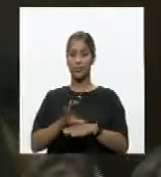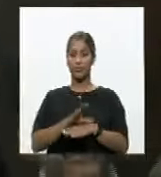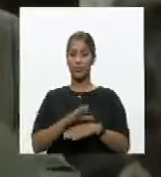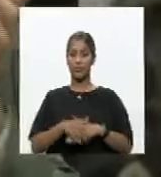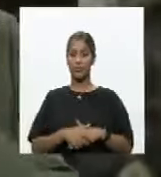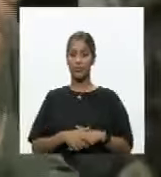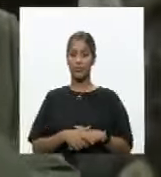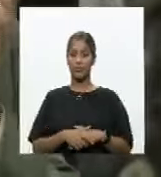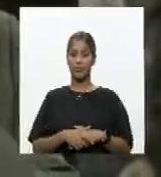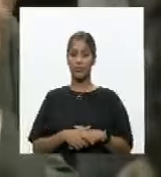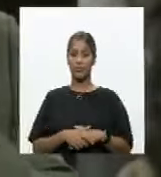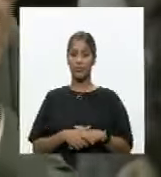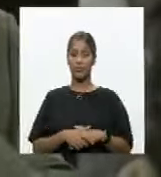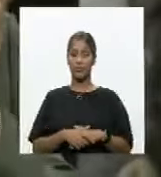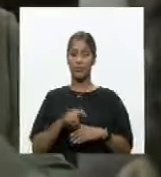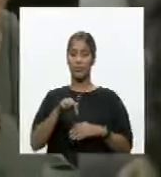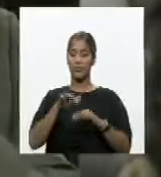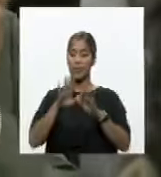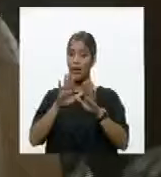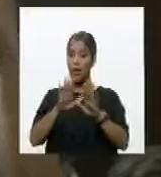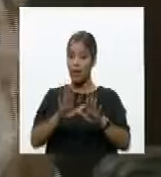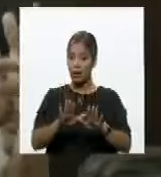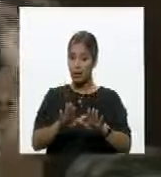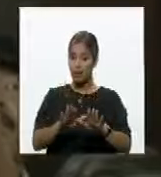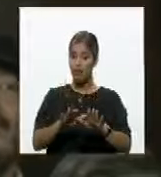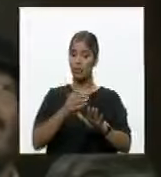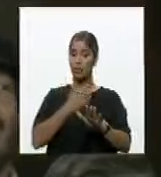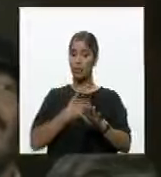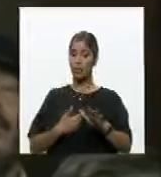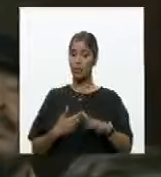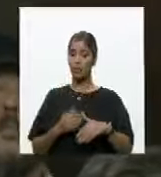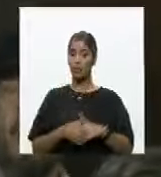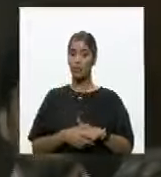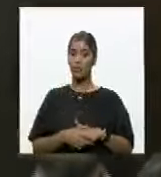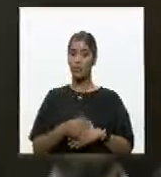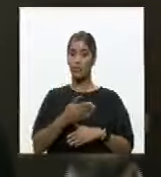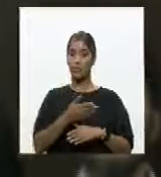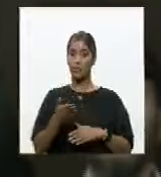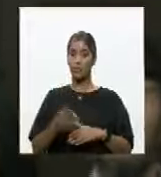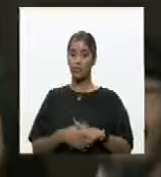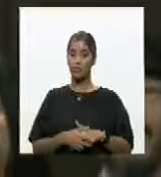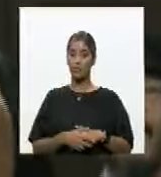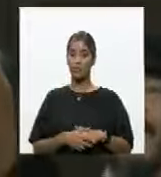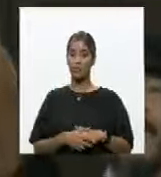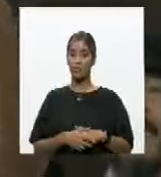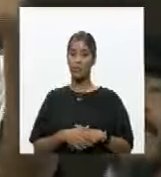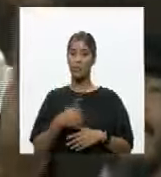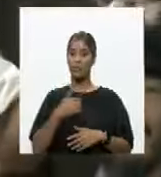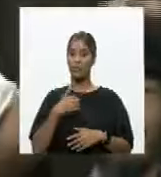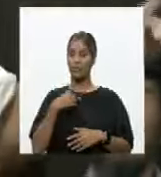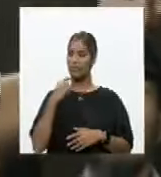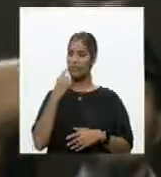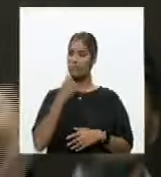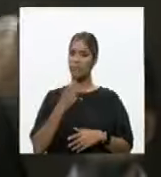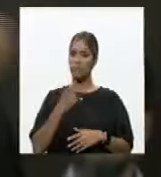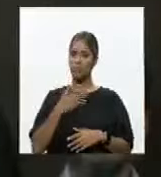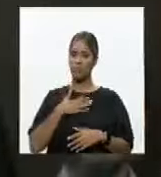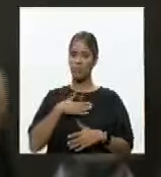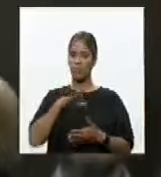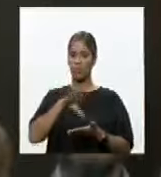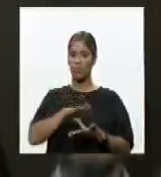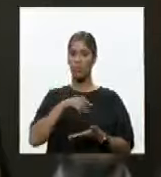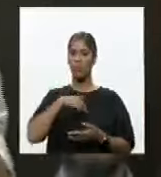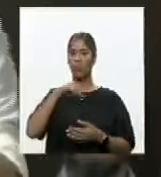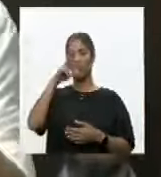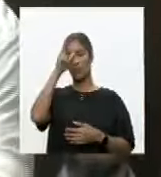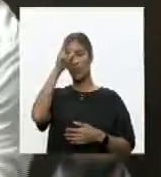ñi. Y ahí... Ahí, presidente y compañeros, compañeras, yo me preguntaba, porque yo soy de Paraguaná, y